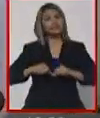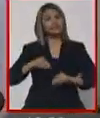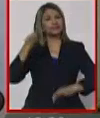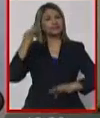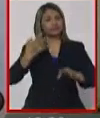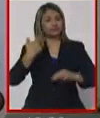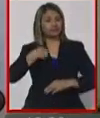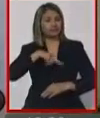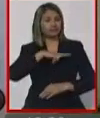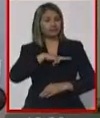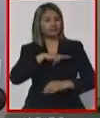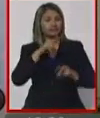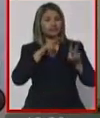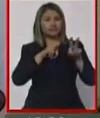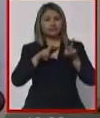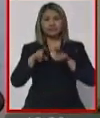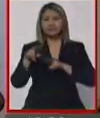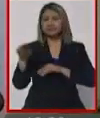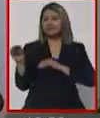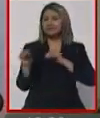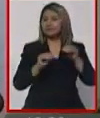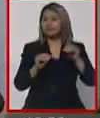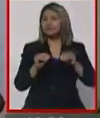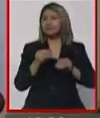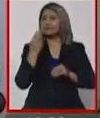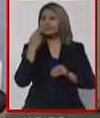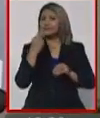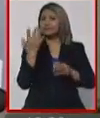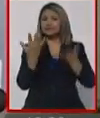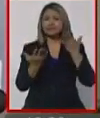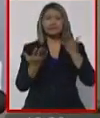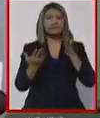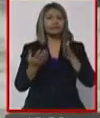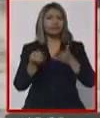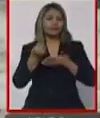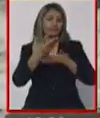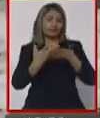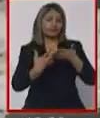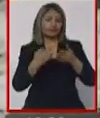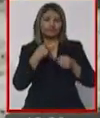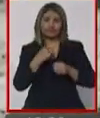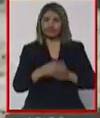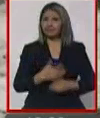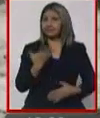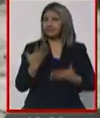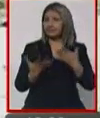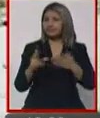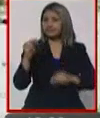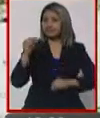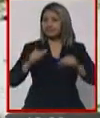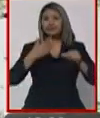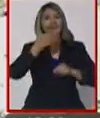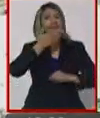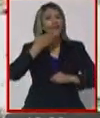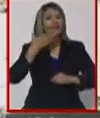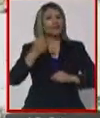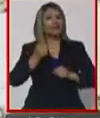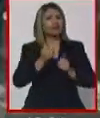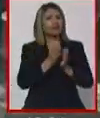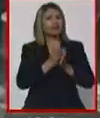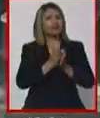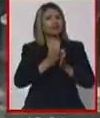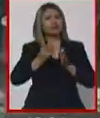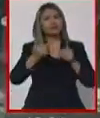Si nosotros visualizamos un movimiento que tenga este tipo de características, sin duda lo mejor es dar un